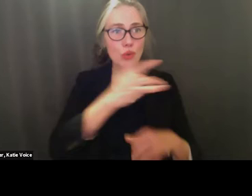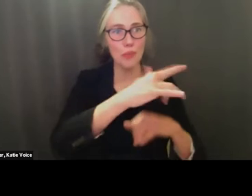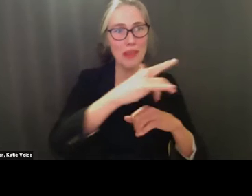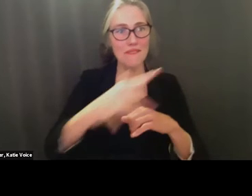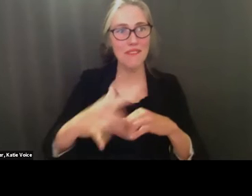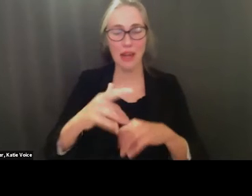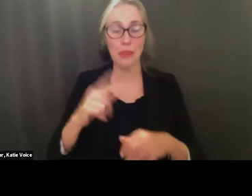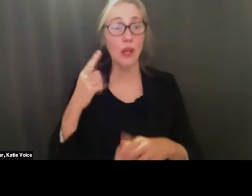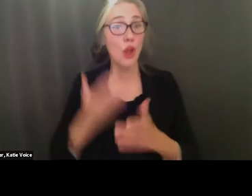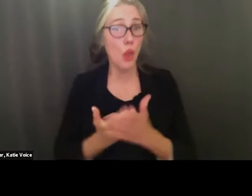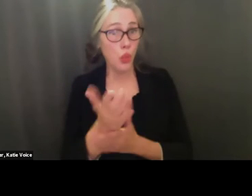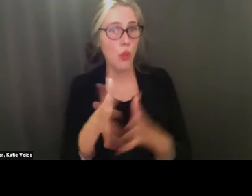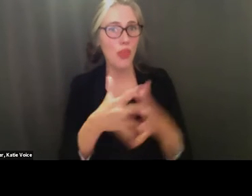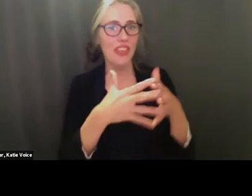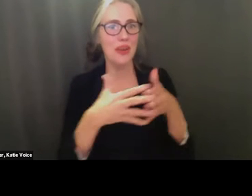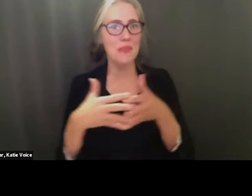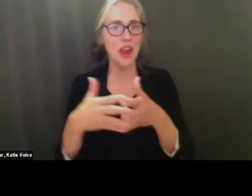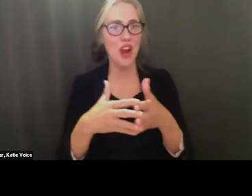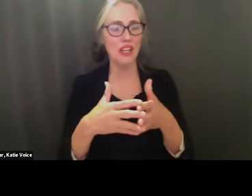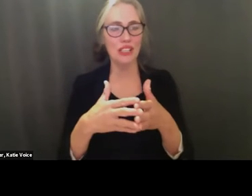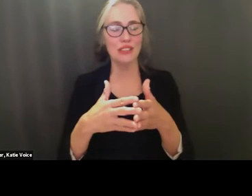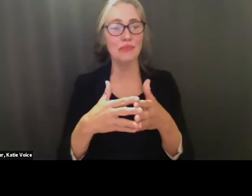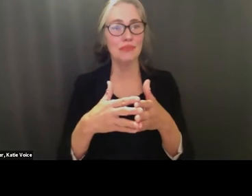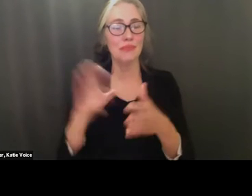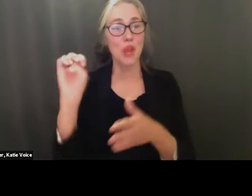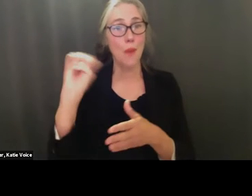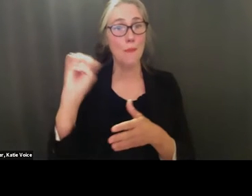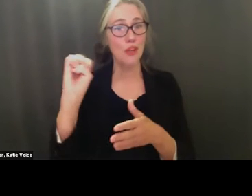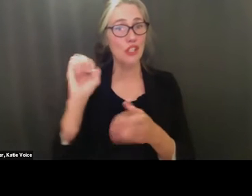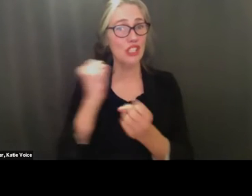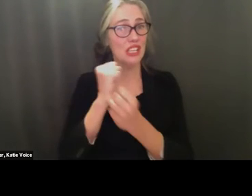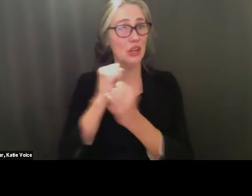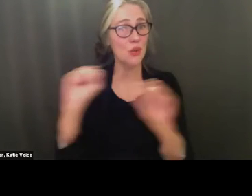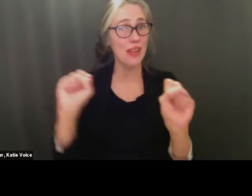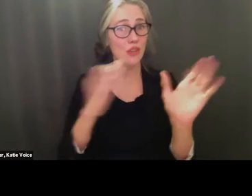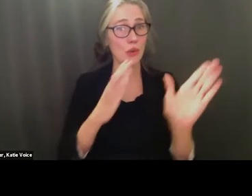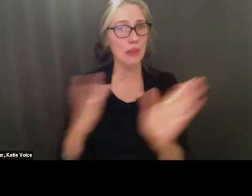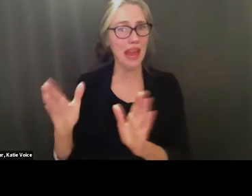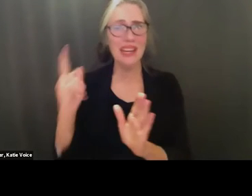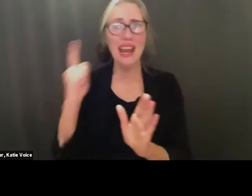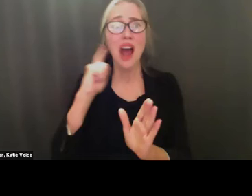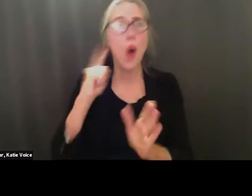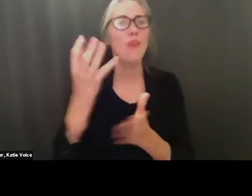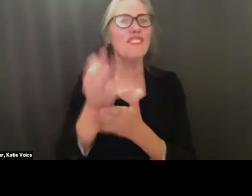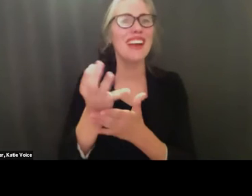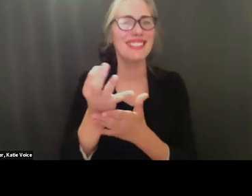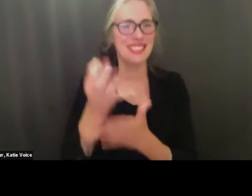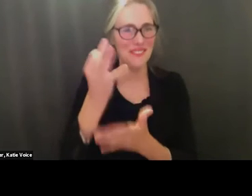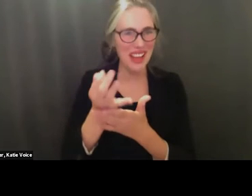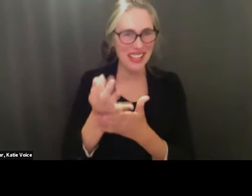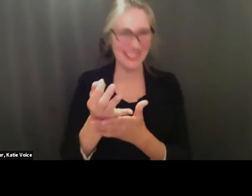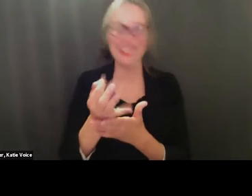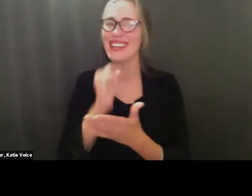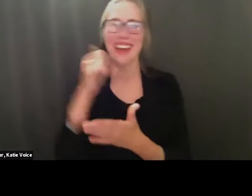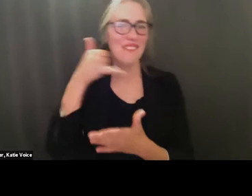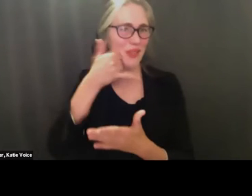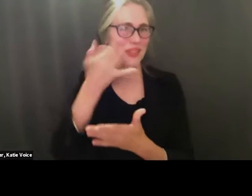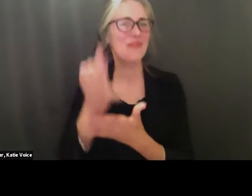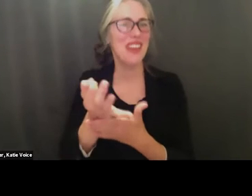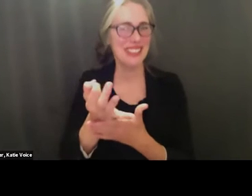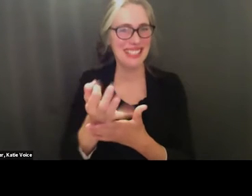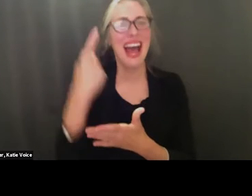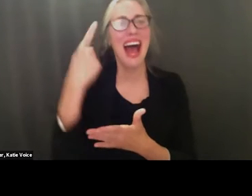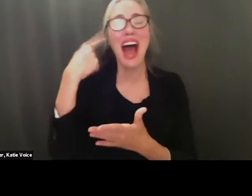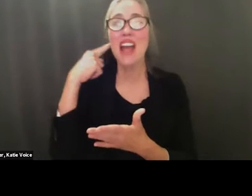distrito. Es mi entendimiento que el distrito va a poder recibir todos los fondos y que